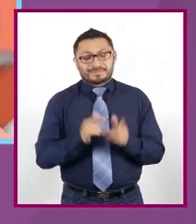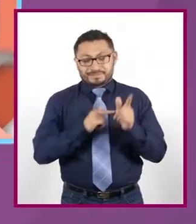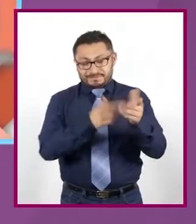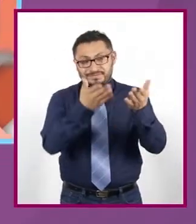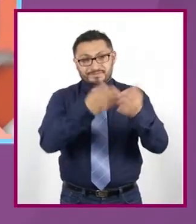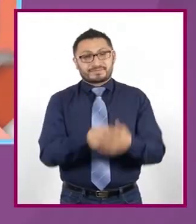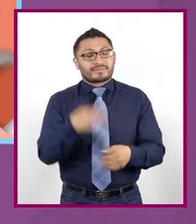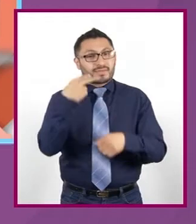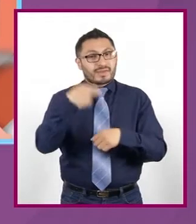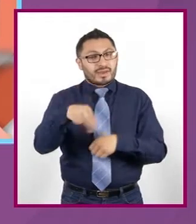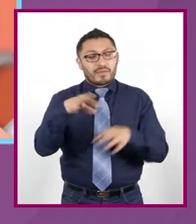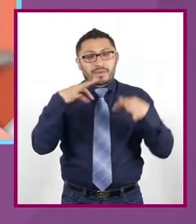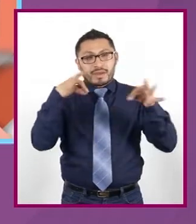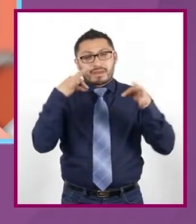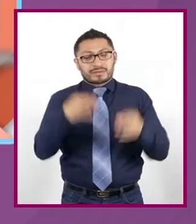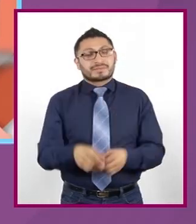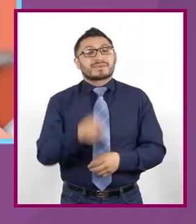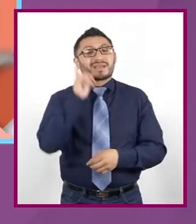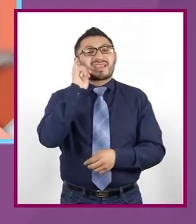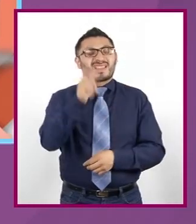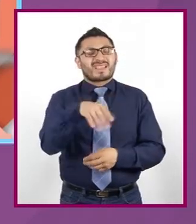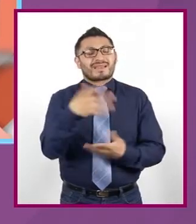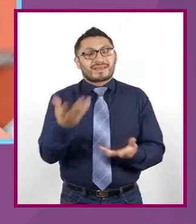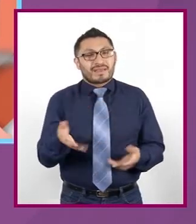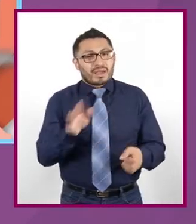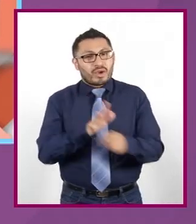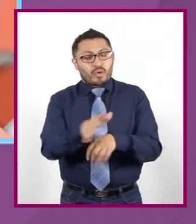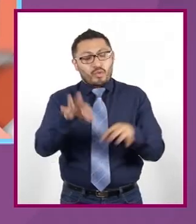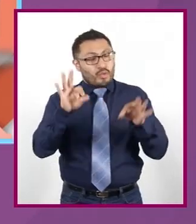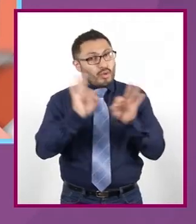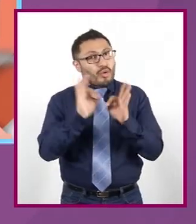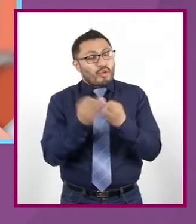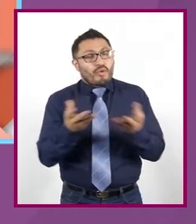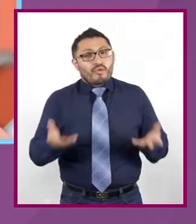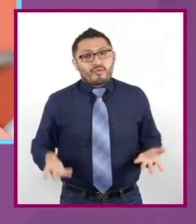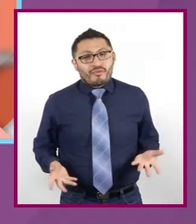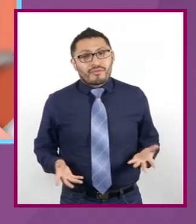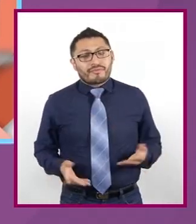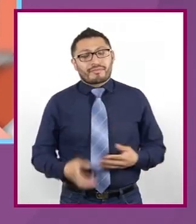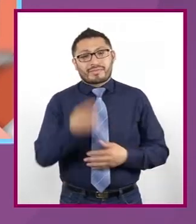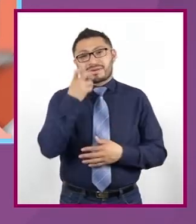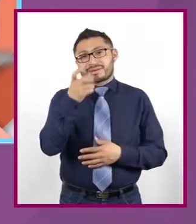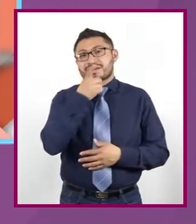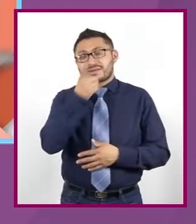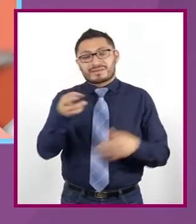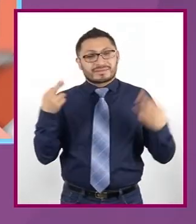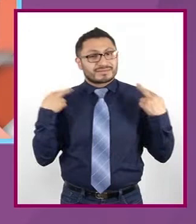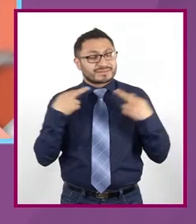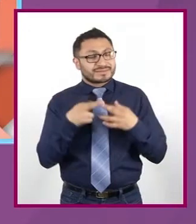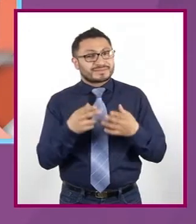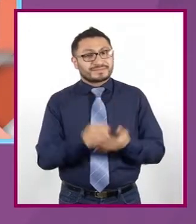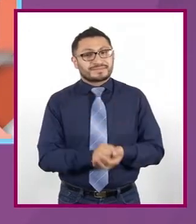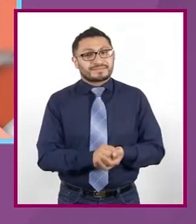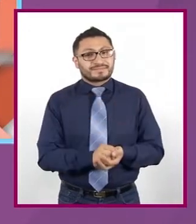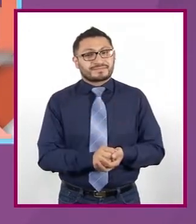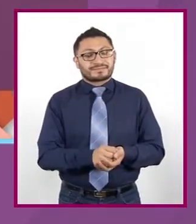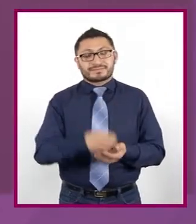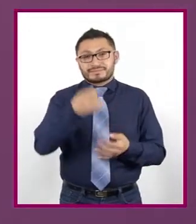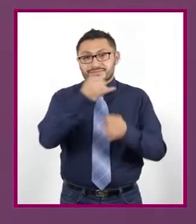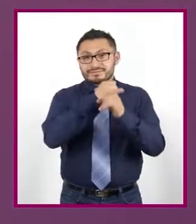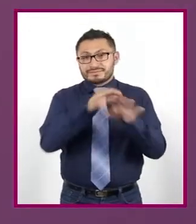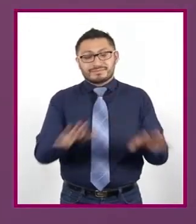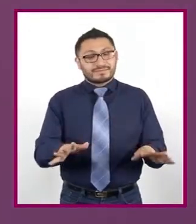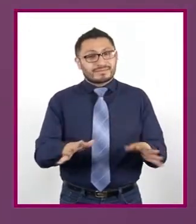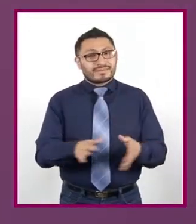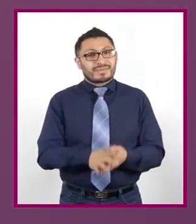del documento. Se especifica de qué tipo es. Justo lo que decía el profesor. Esta